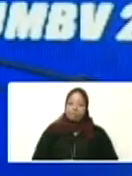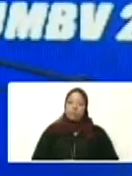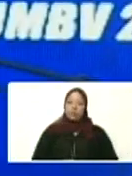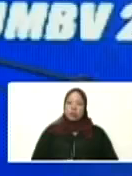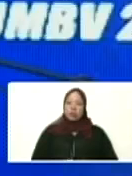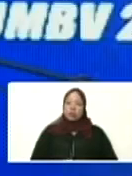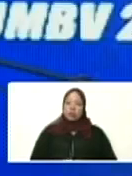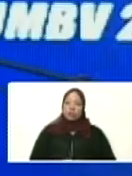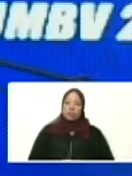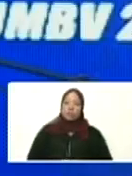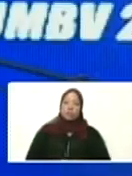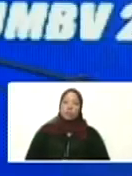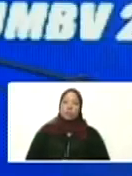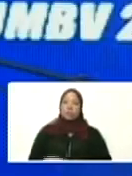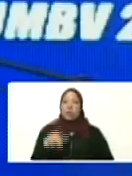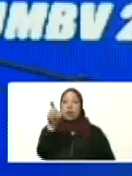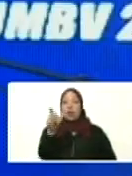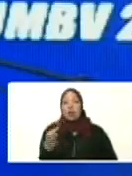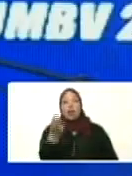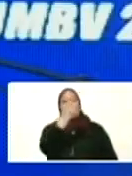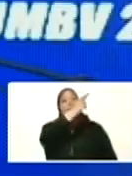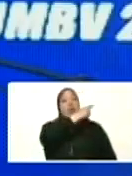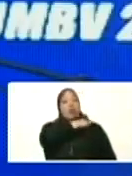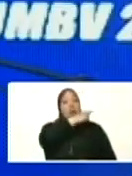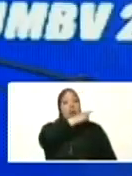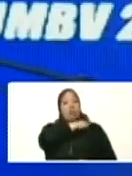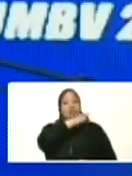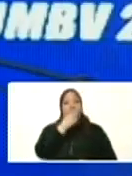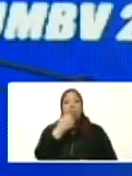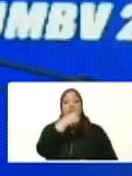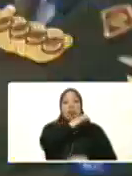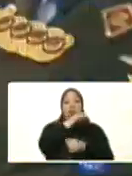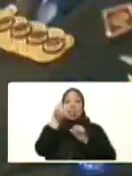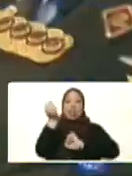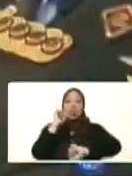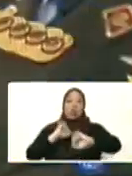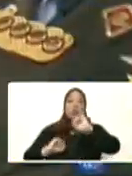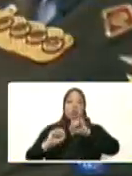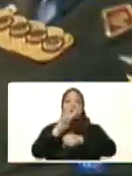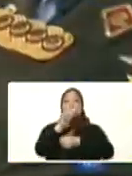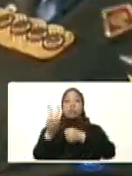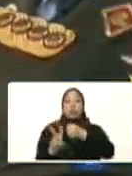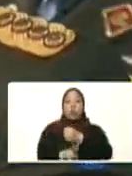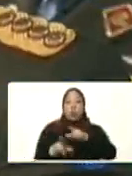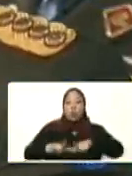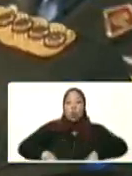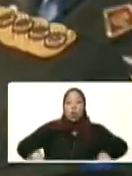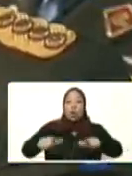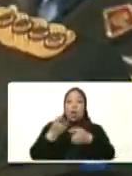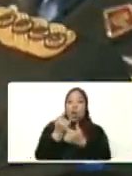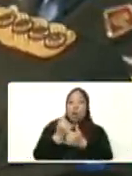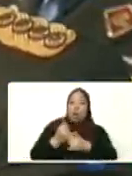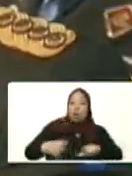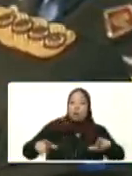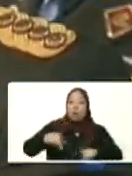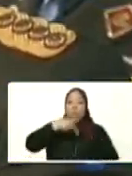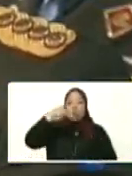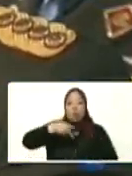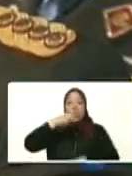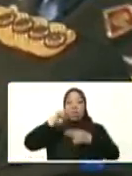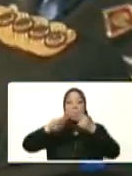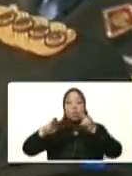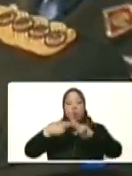jefe Vladimir Padrino López, vicepresidente sectorial de Soberanía Política, Seguridad y Paz